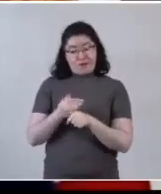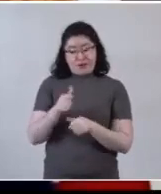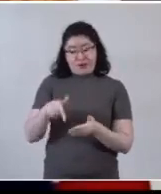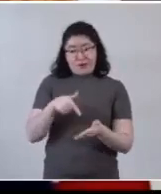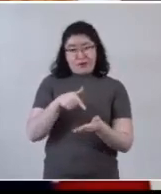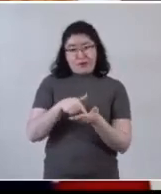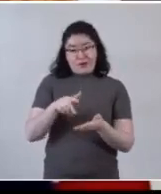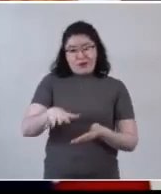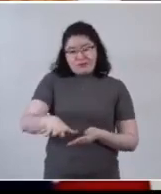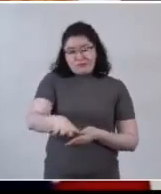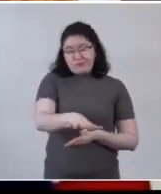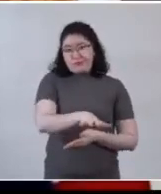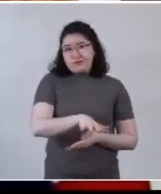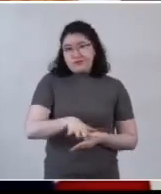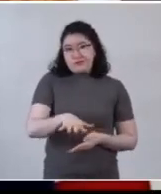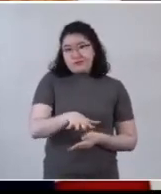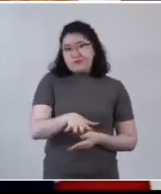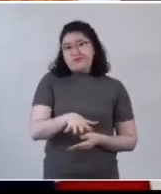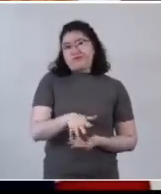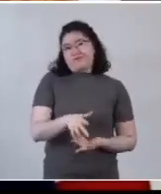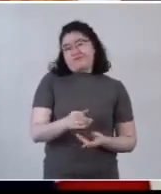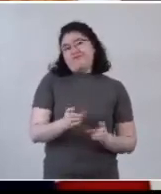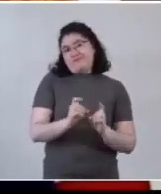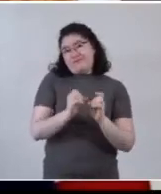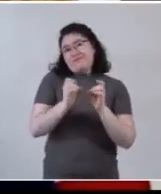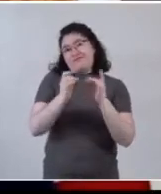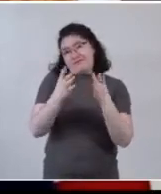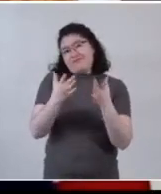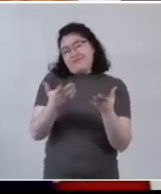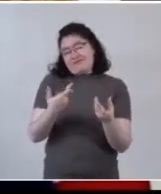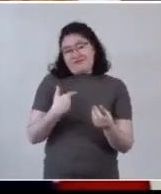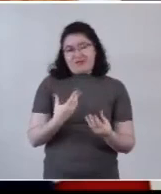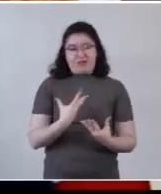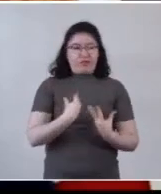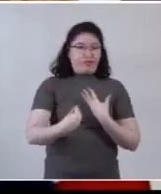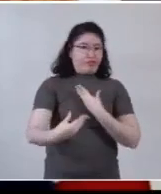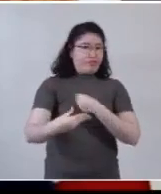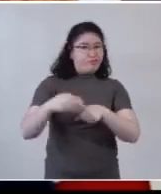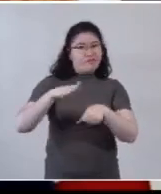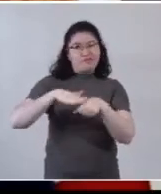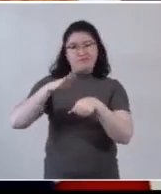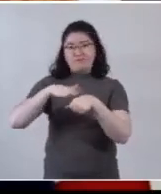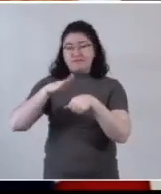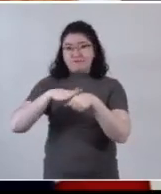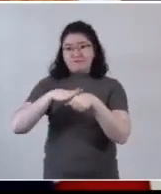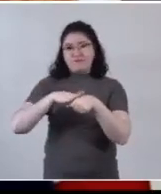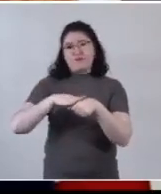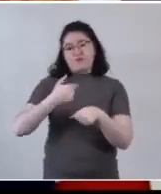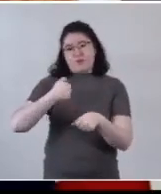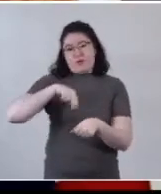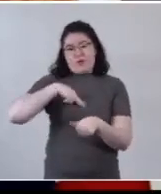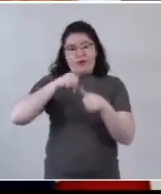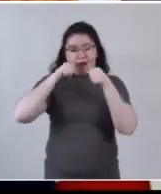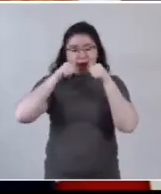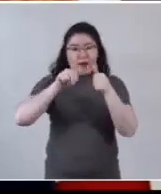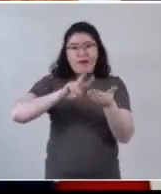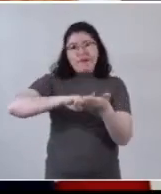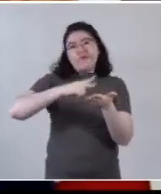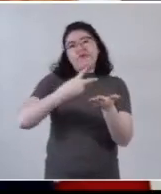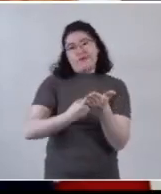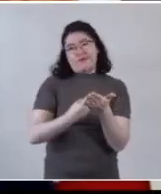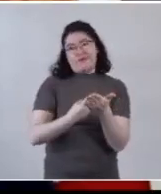es donde se están presentando el mayor número de casos y donde se quiere redoblar los esfuerzos. Muchas